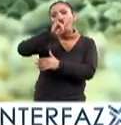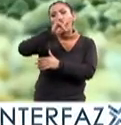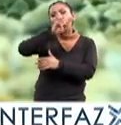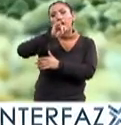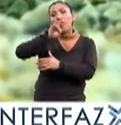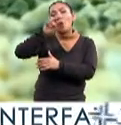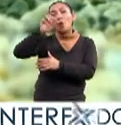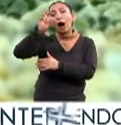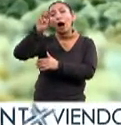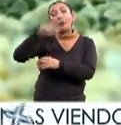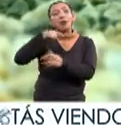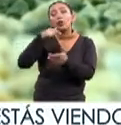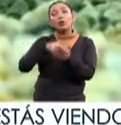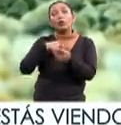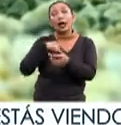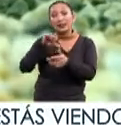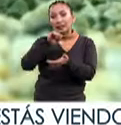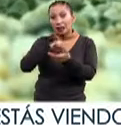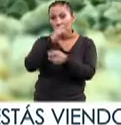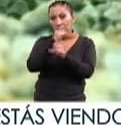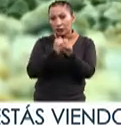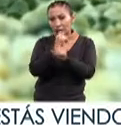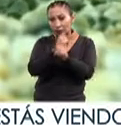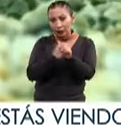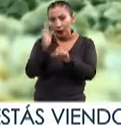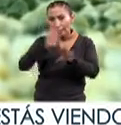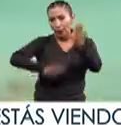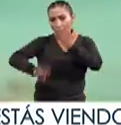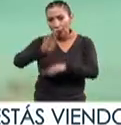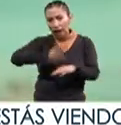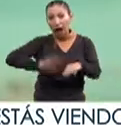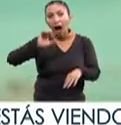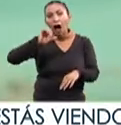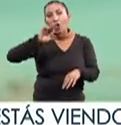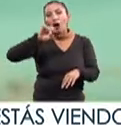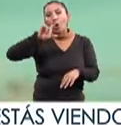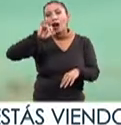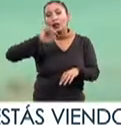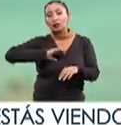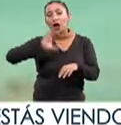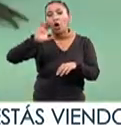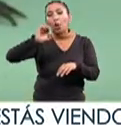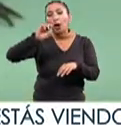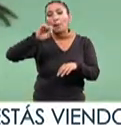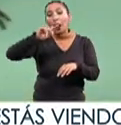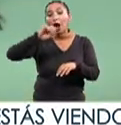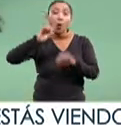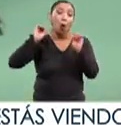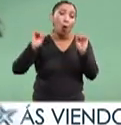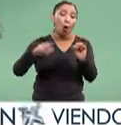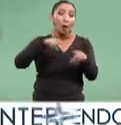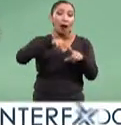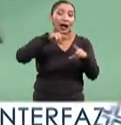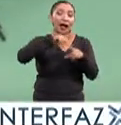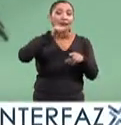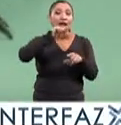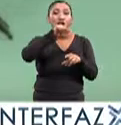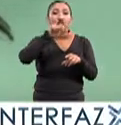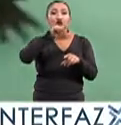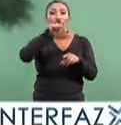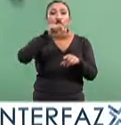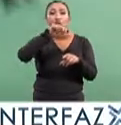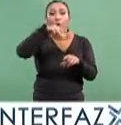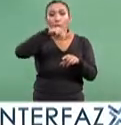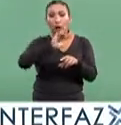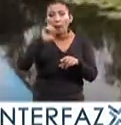de la UAM, ubicado en el Centro de Investigaciones Biológicas y Acuícolas de Cuemanco, o en el Parque Tezosomoc,